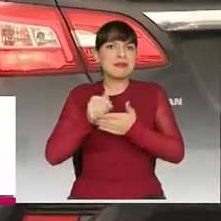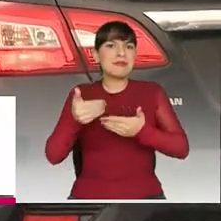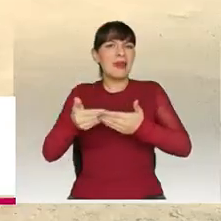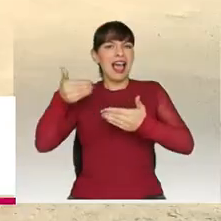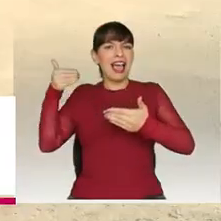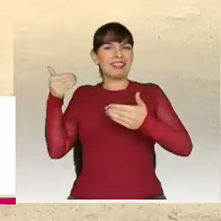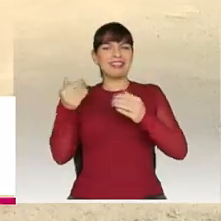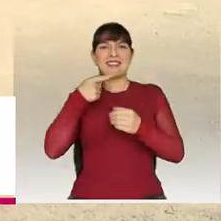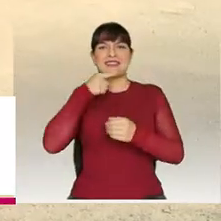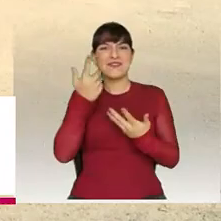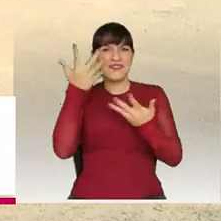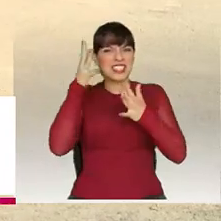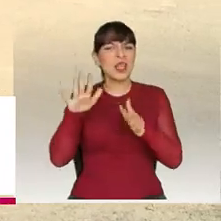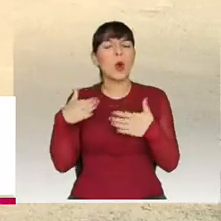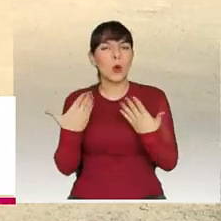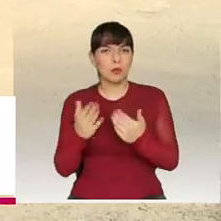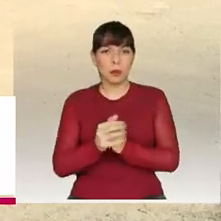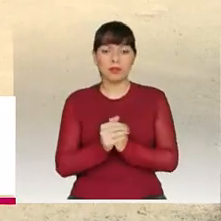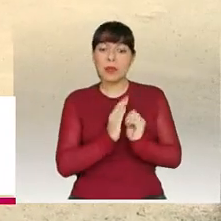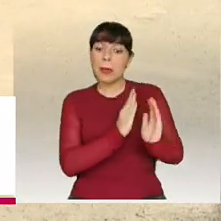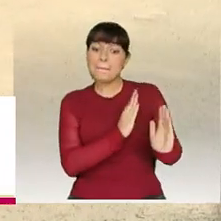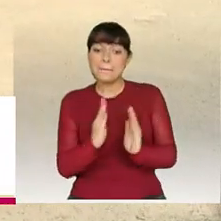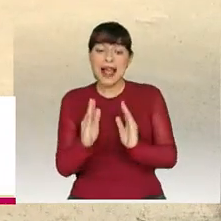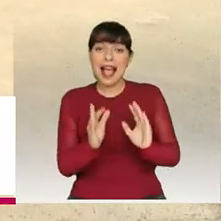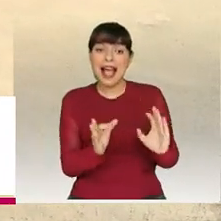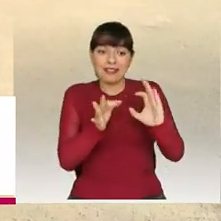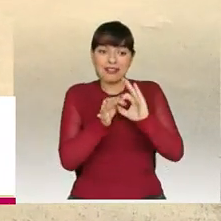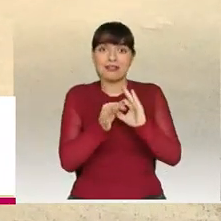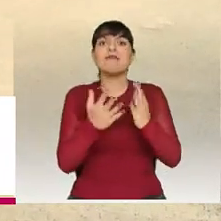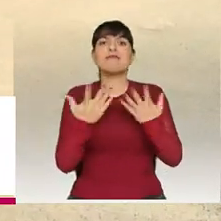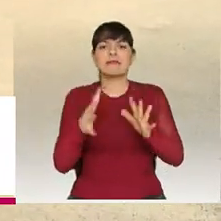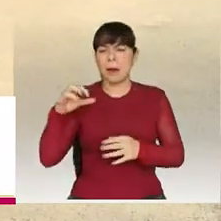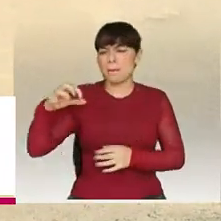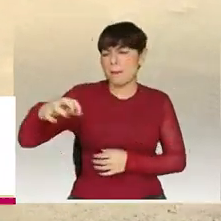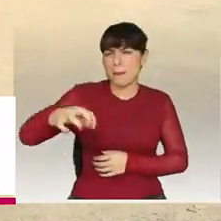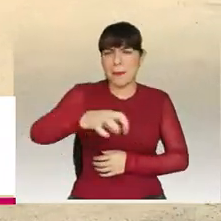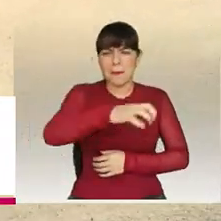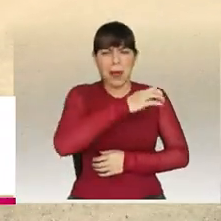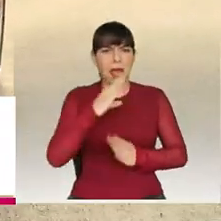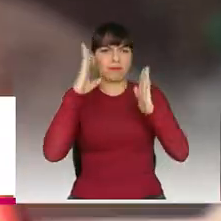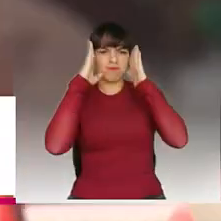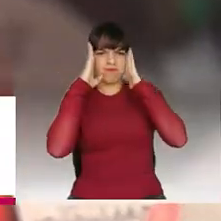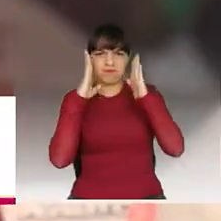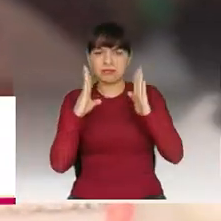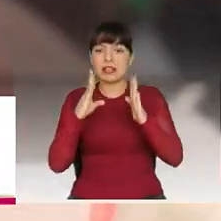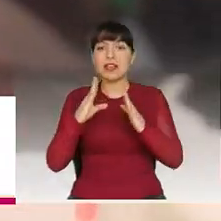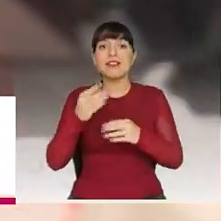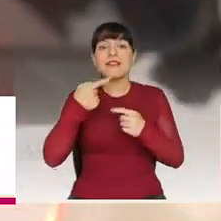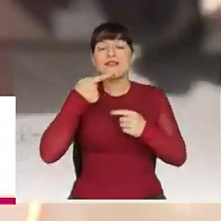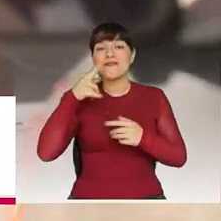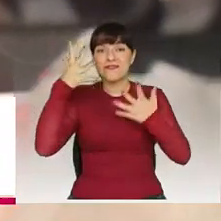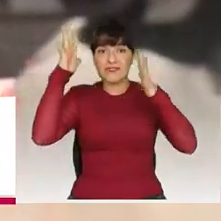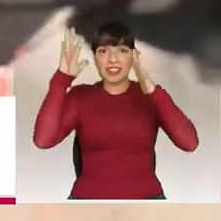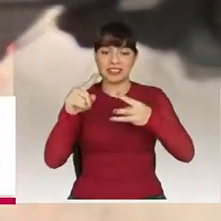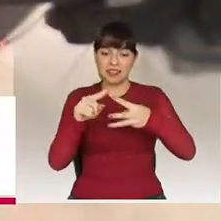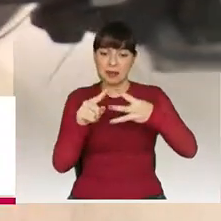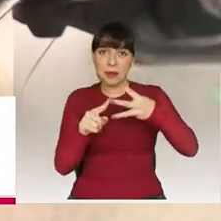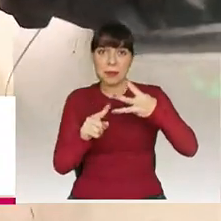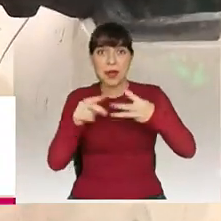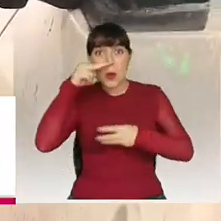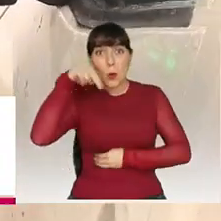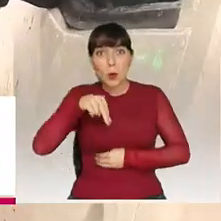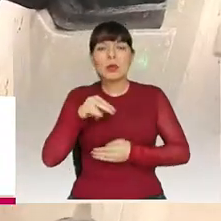cuenta con 5 móviles y más de 500 unidades que se dedicarán en los siguientes 3 puentes festivos a vigilar y controlar la